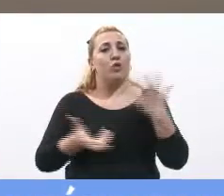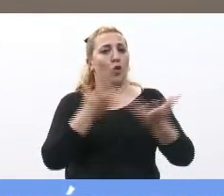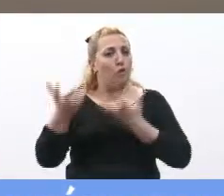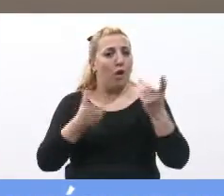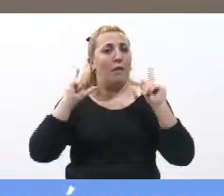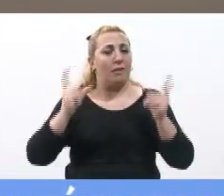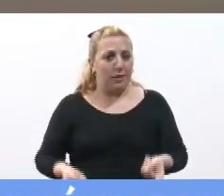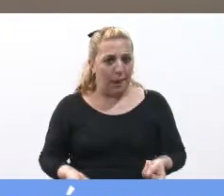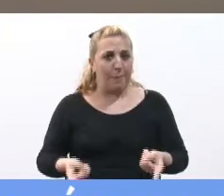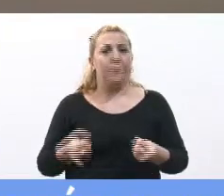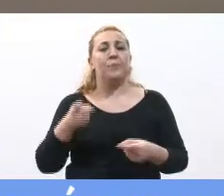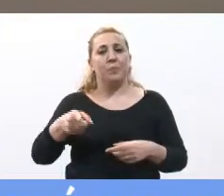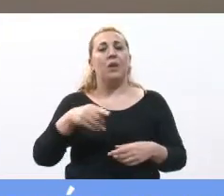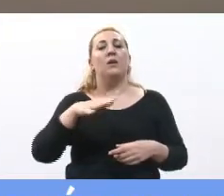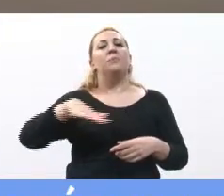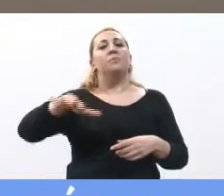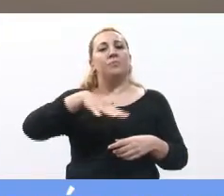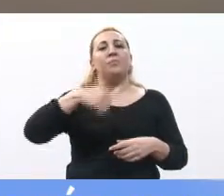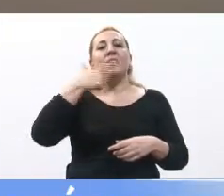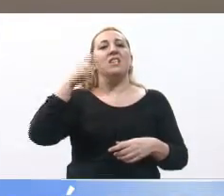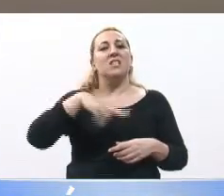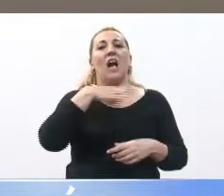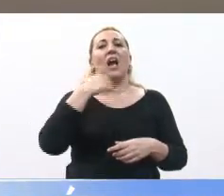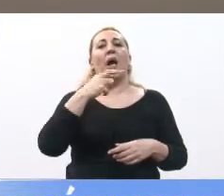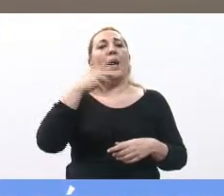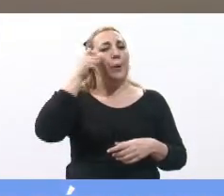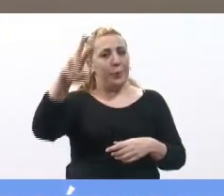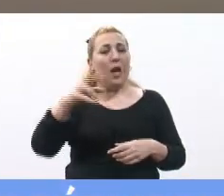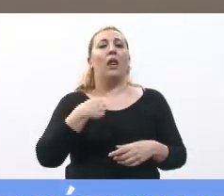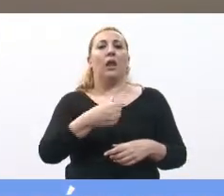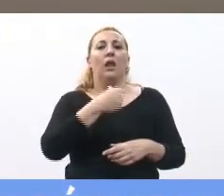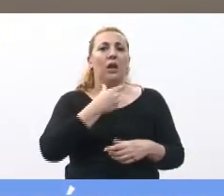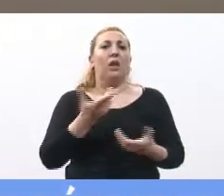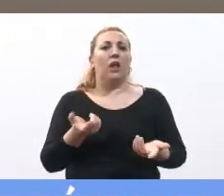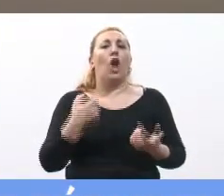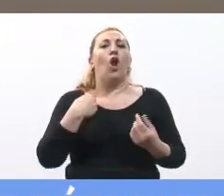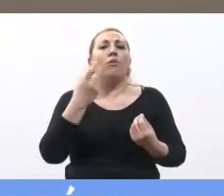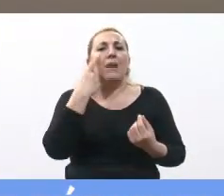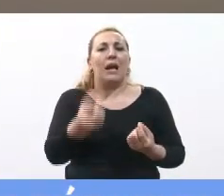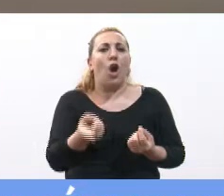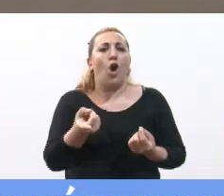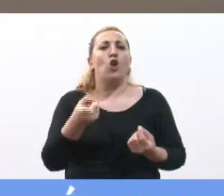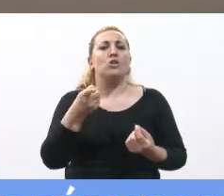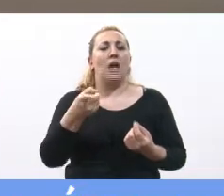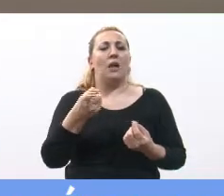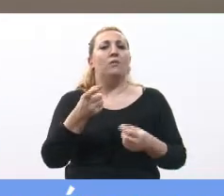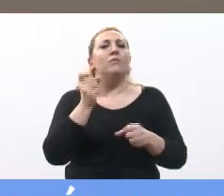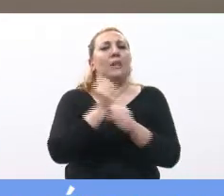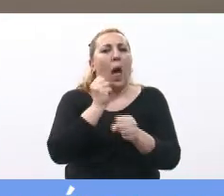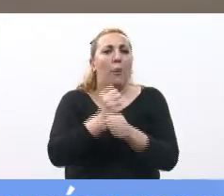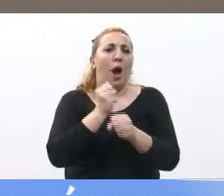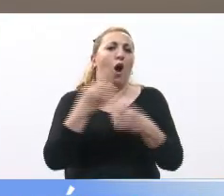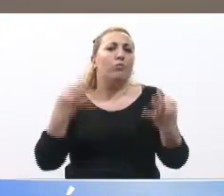el incendio del Cerro San Javier, en los cuales quiero reconocer la actividad y la tanto de los